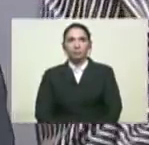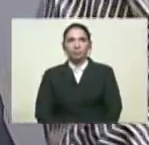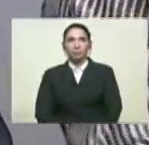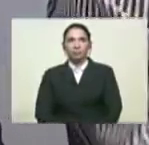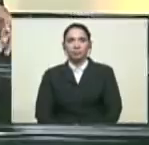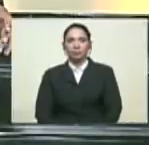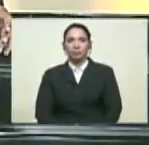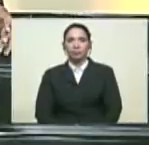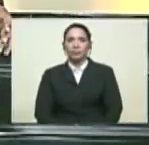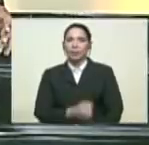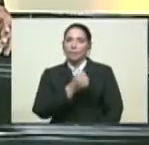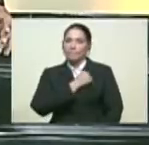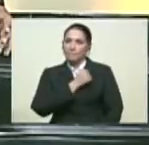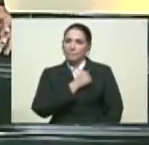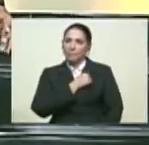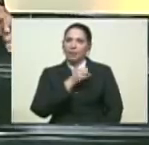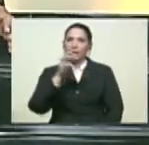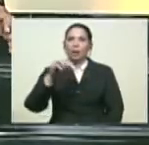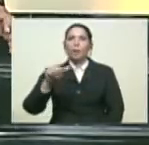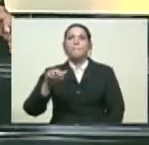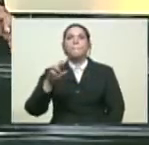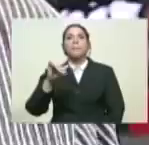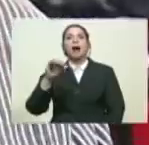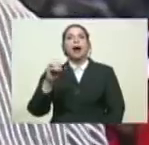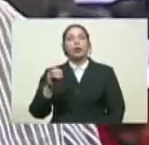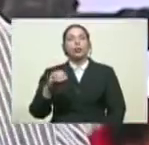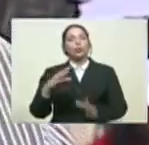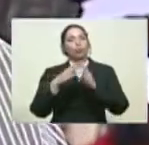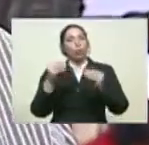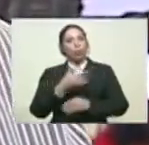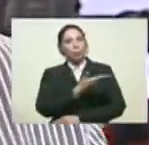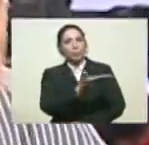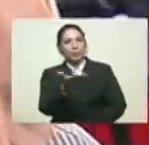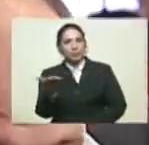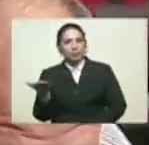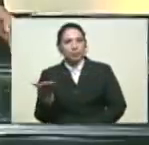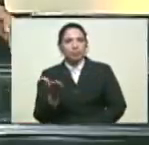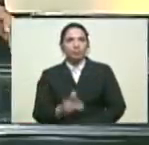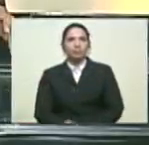compañero Mario Silva, camarada, todos presentes.